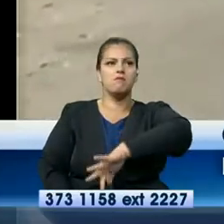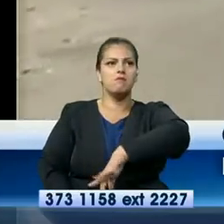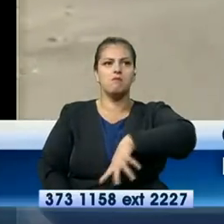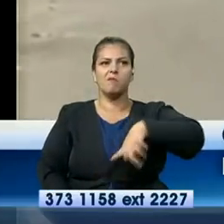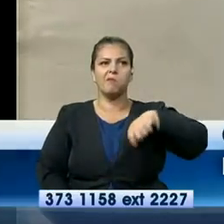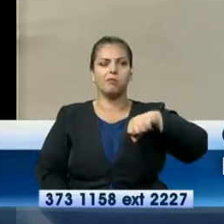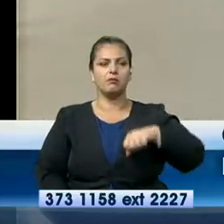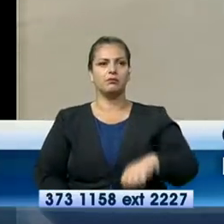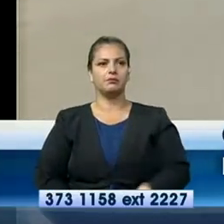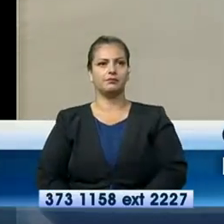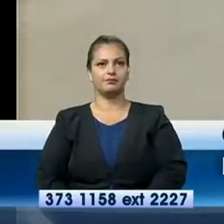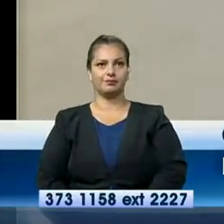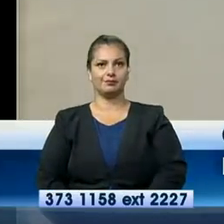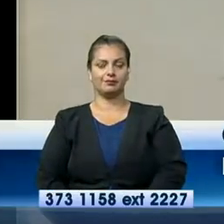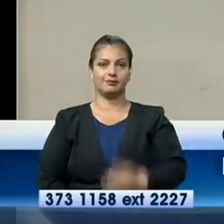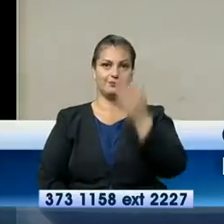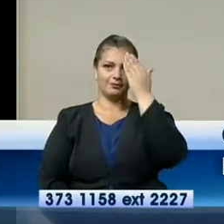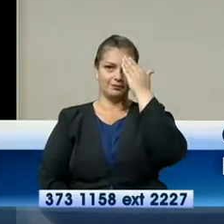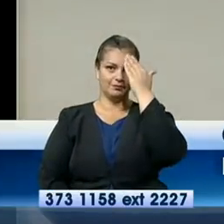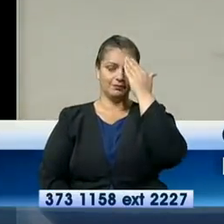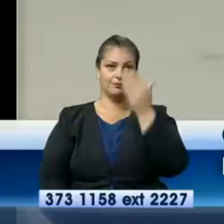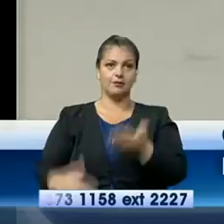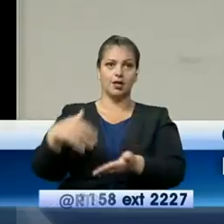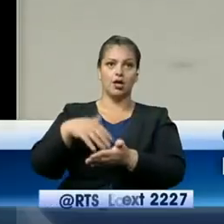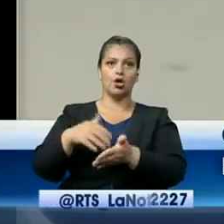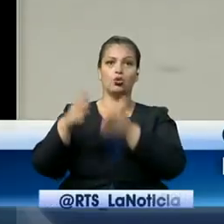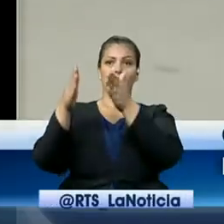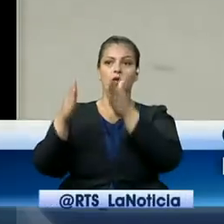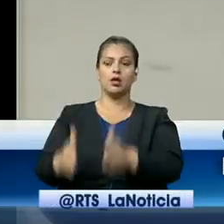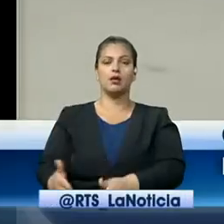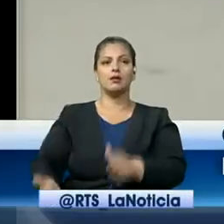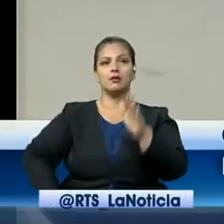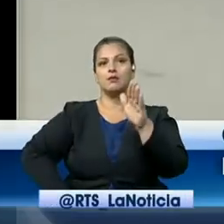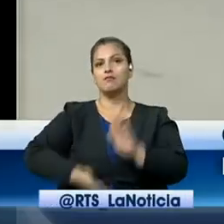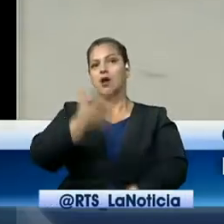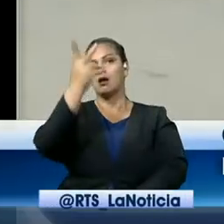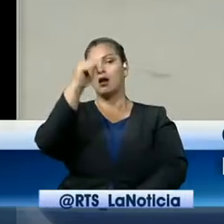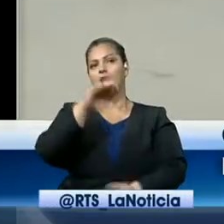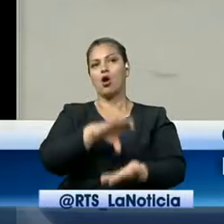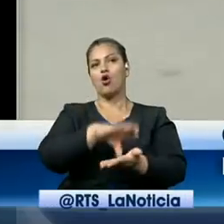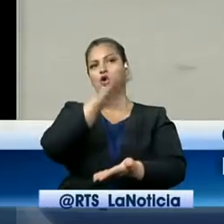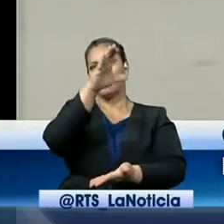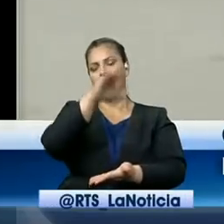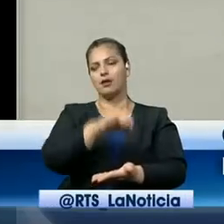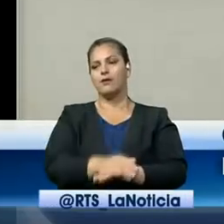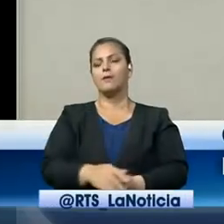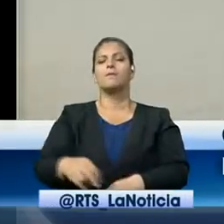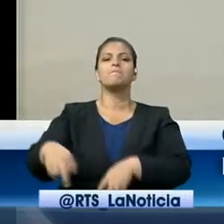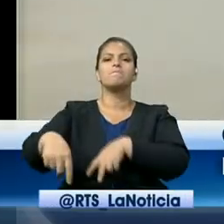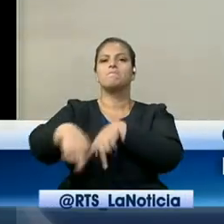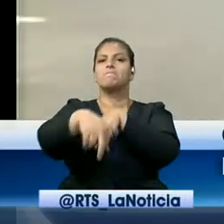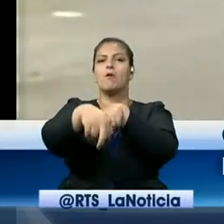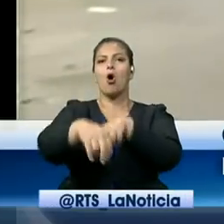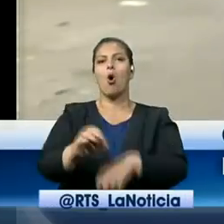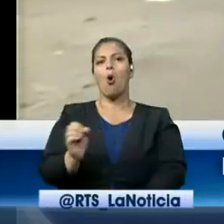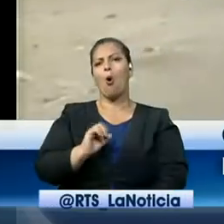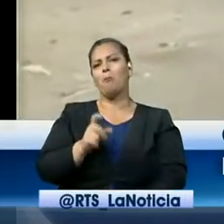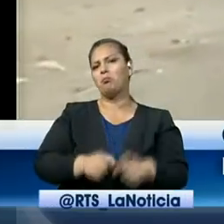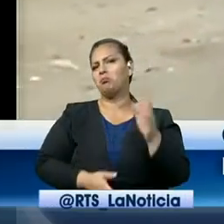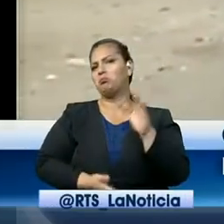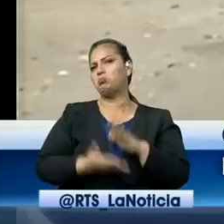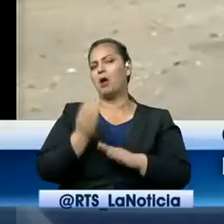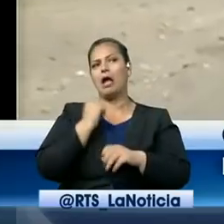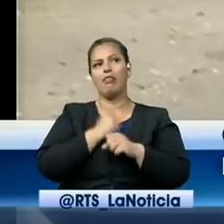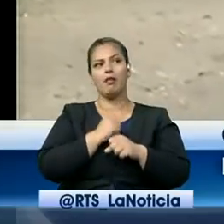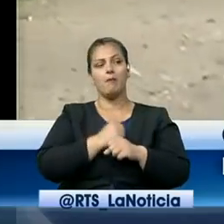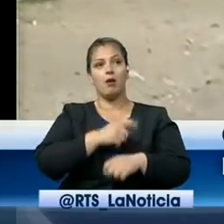estudiantes que salen a las instituciones educativas también a las personas que llegan a trabajar en algunas microempresas que hay